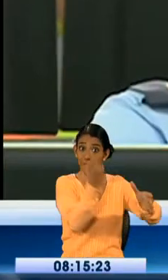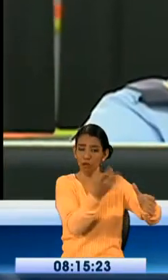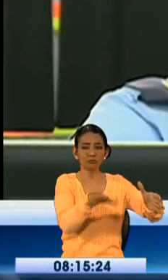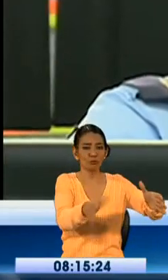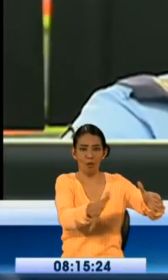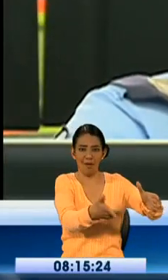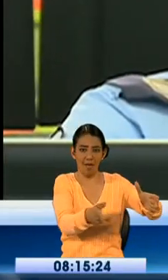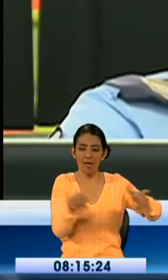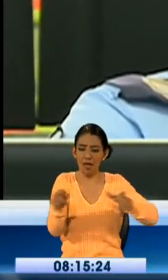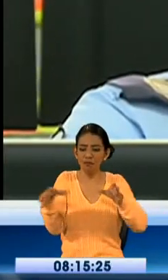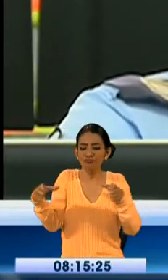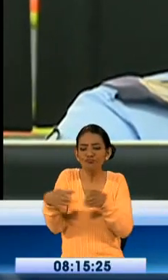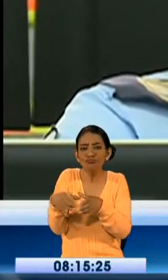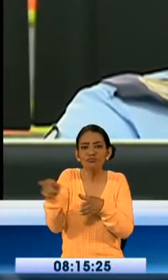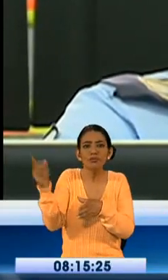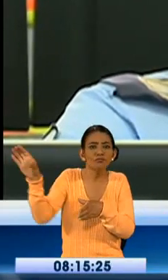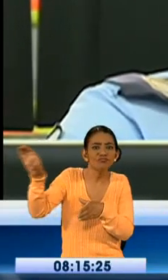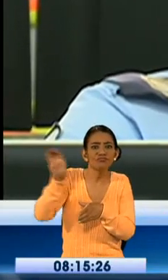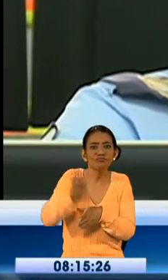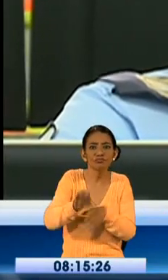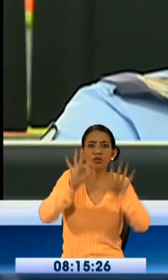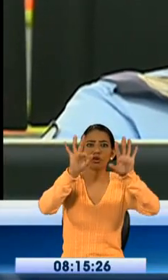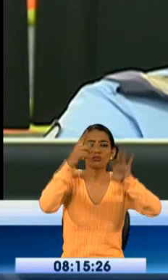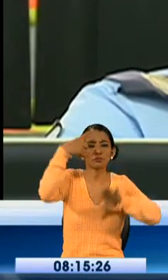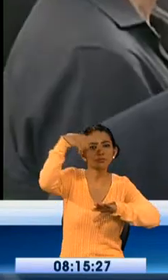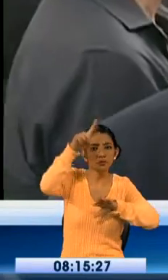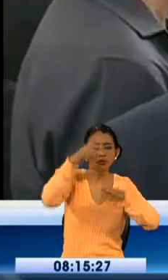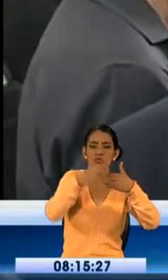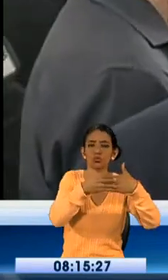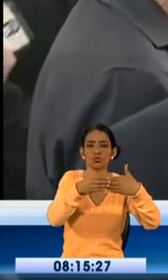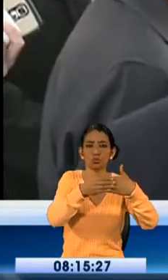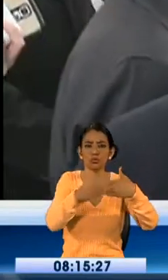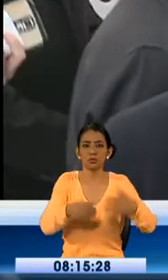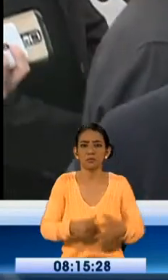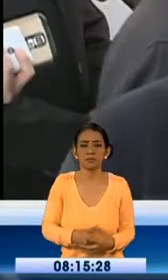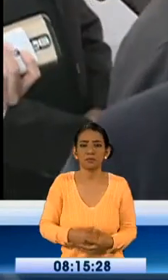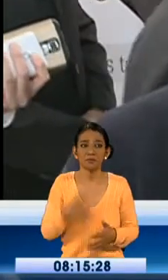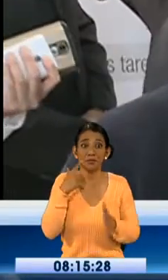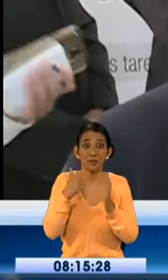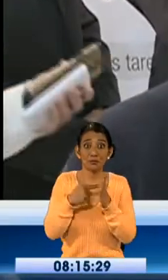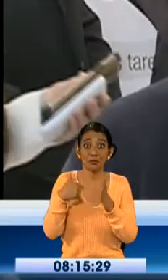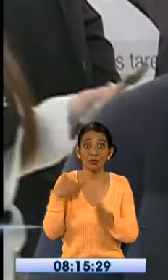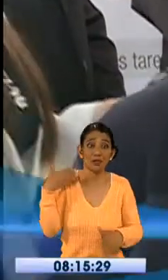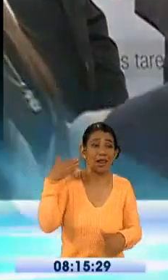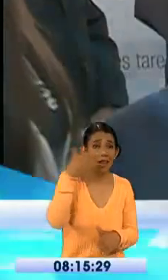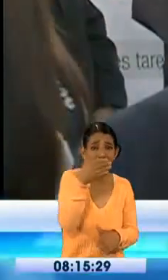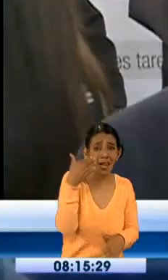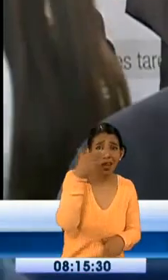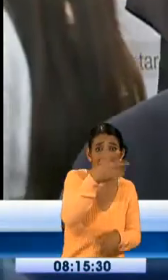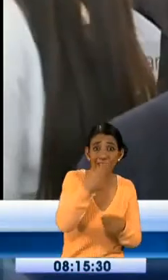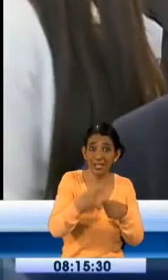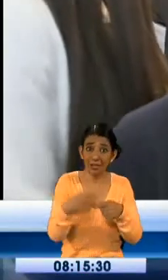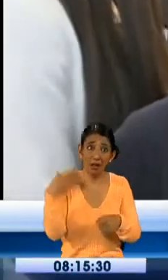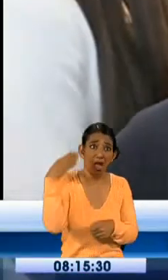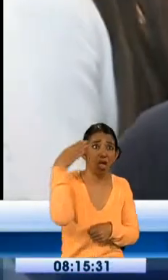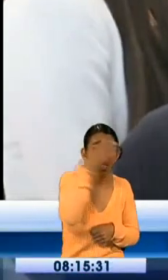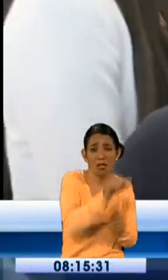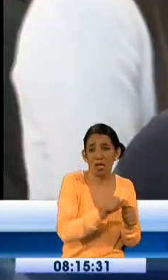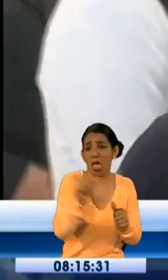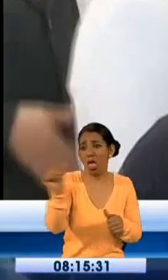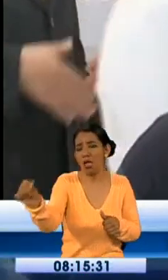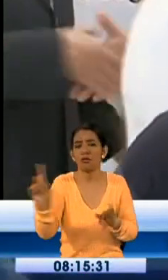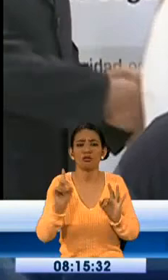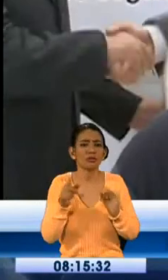monto de inversión total es de 8 millones de dólares. Pues ya no tenemos que hacer un trámite en Quito, llamémoslo así, sino más bien aquí ya